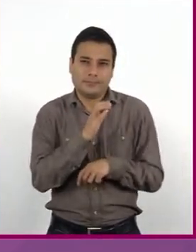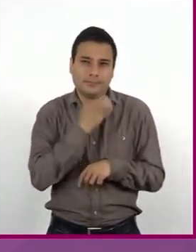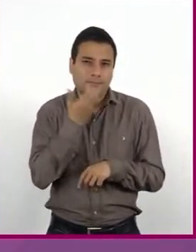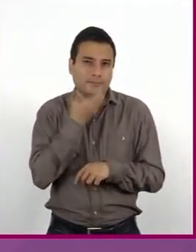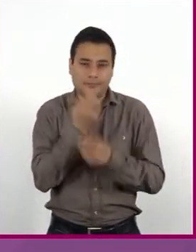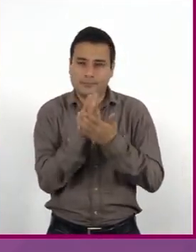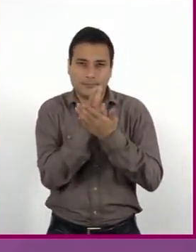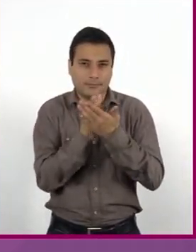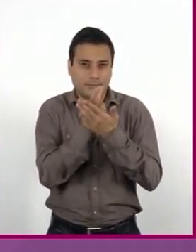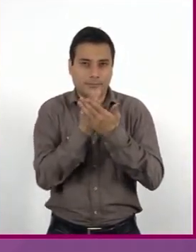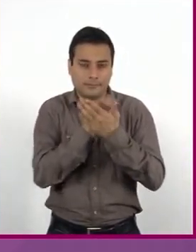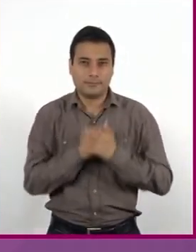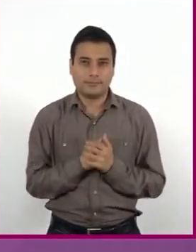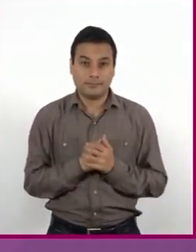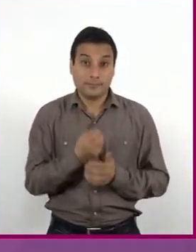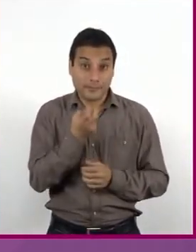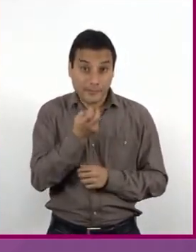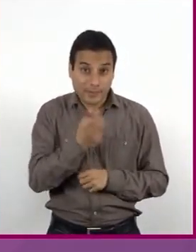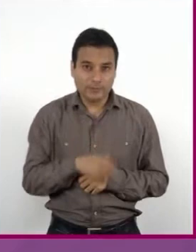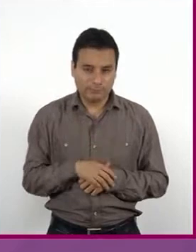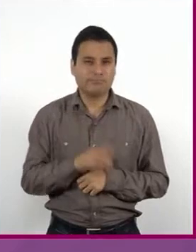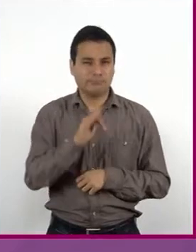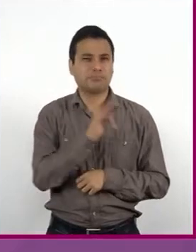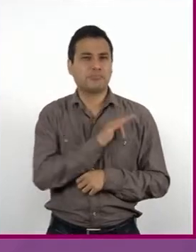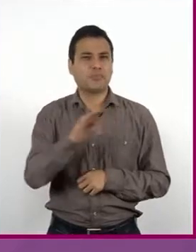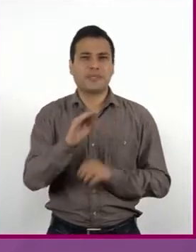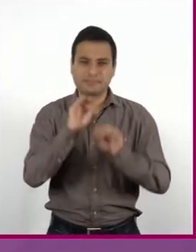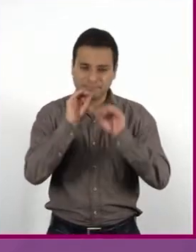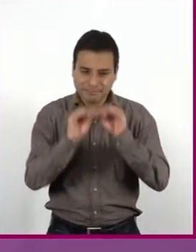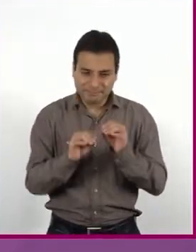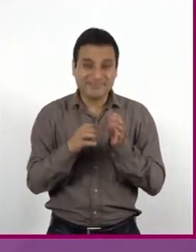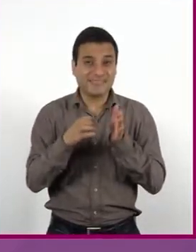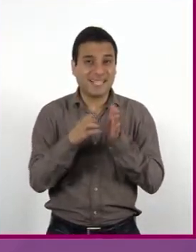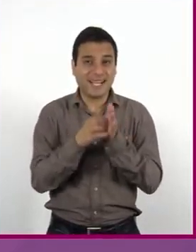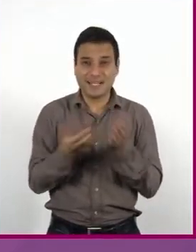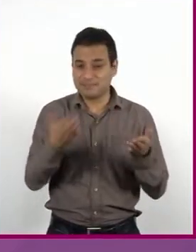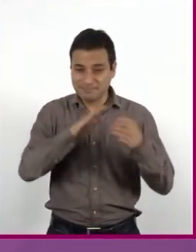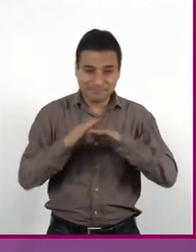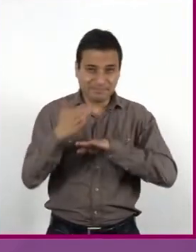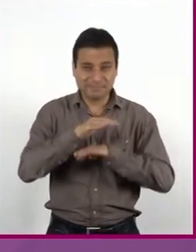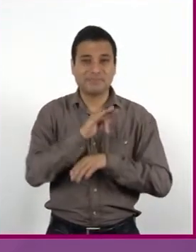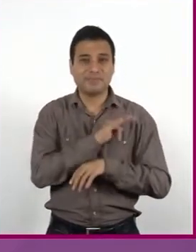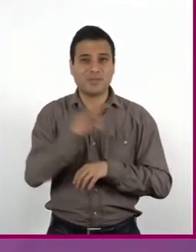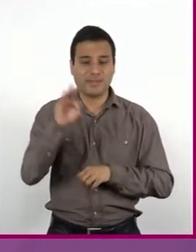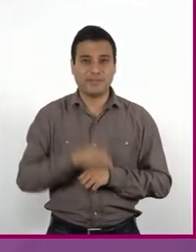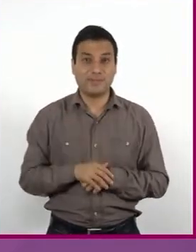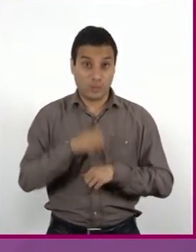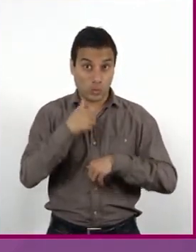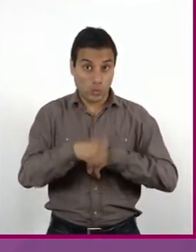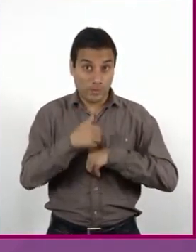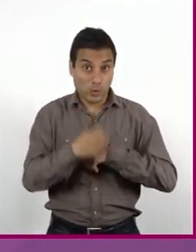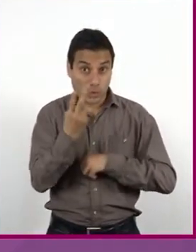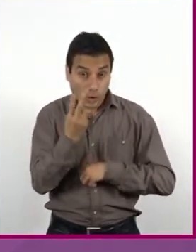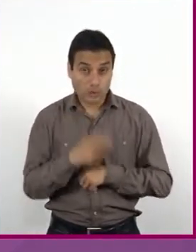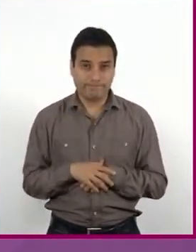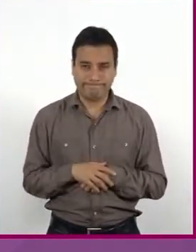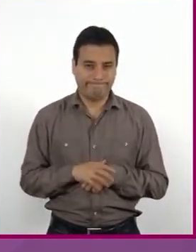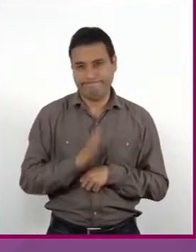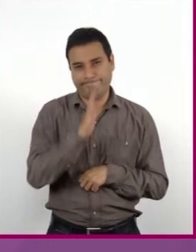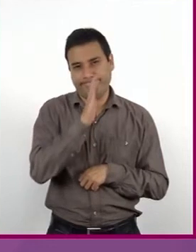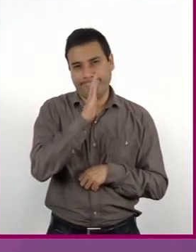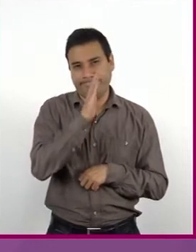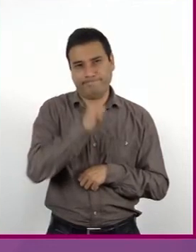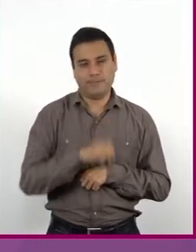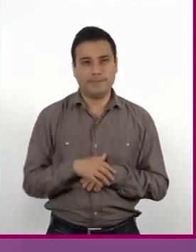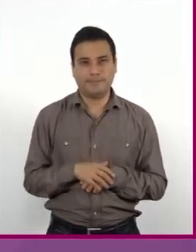cubo. Así que efectivamente podemos armar una caja. Con el segundo, no es posible construir